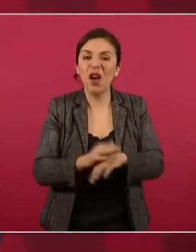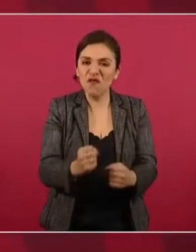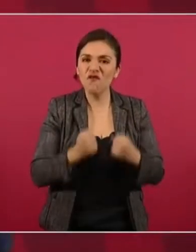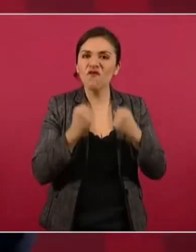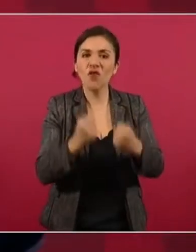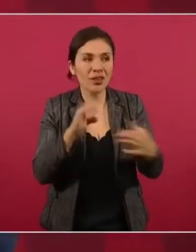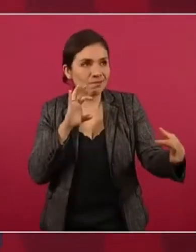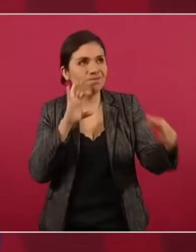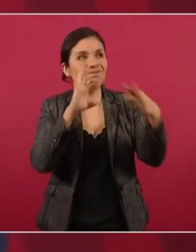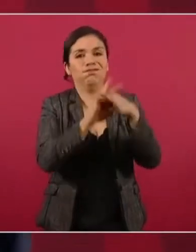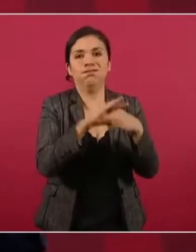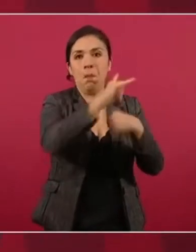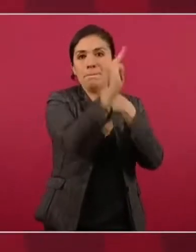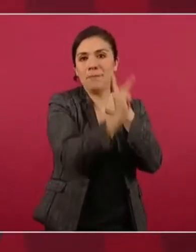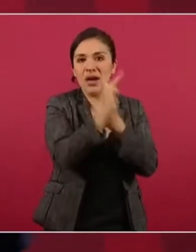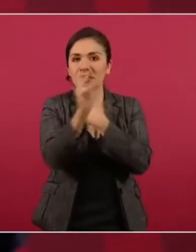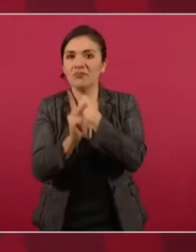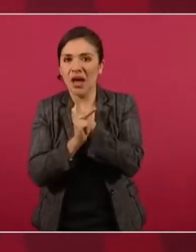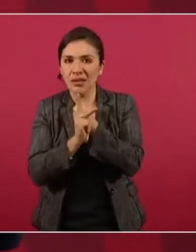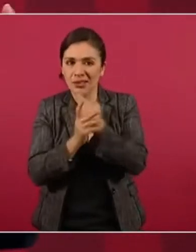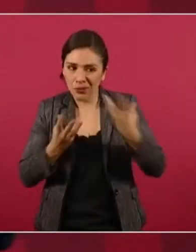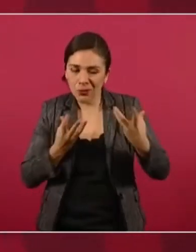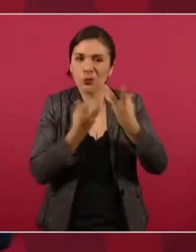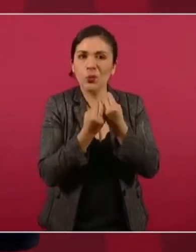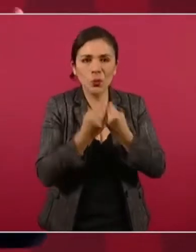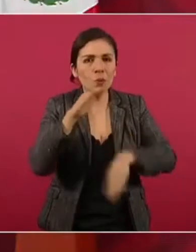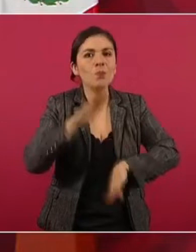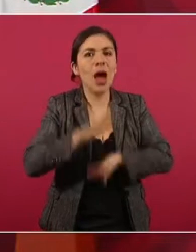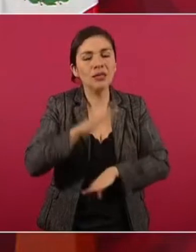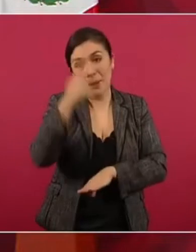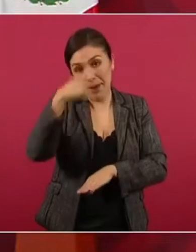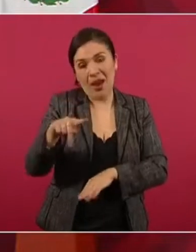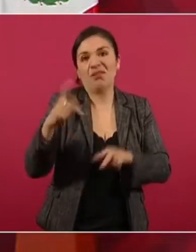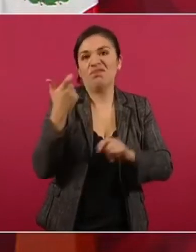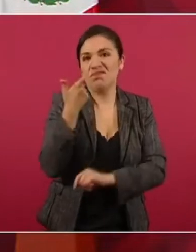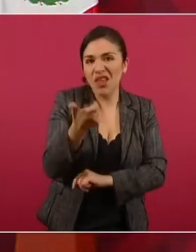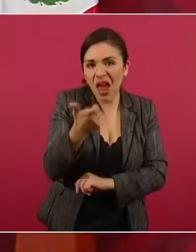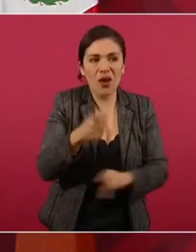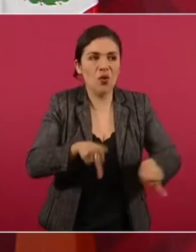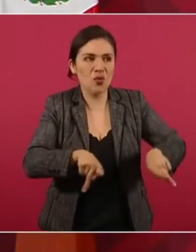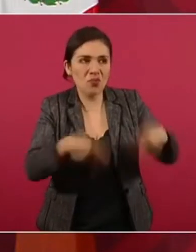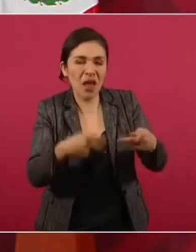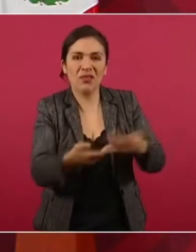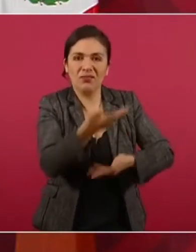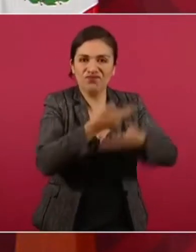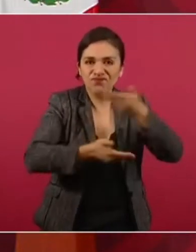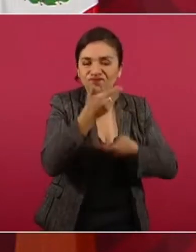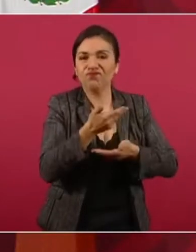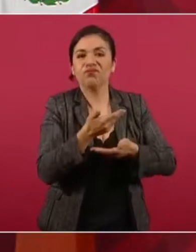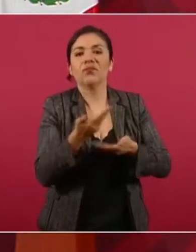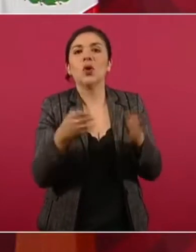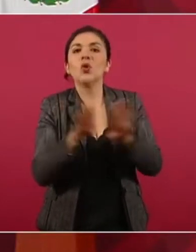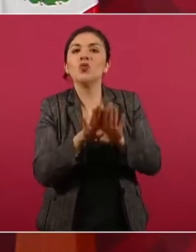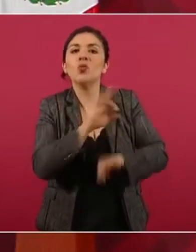nuestras relaciones, cómo integrarnos más en lo económico, en lo comercial,